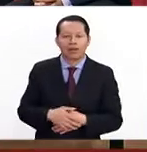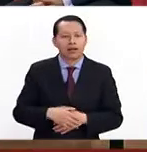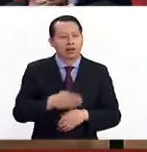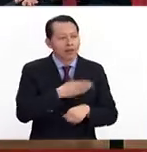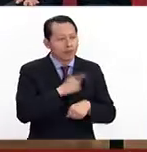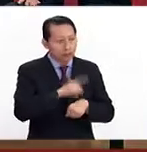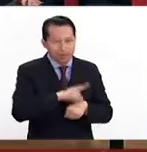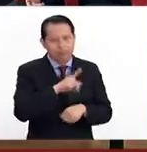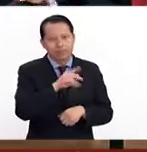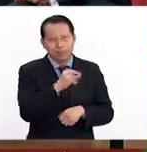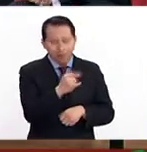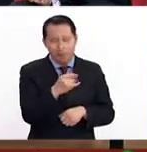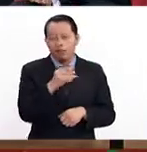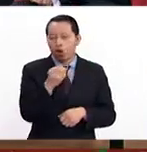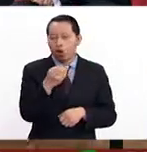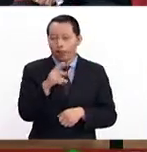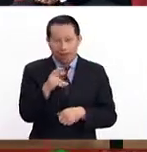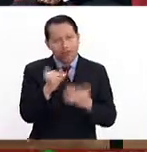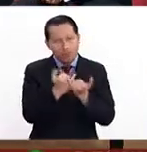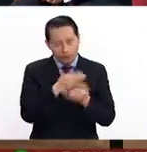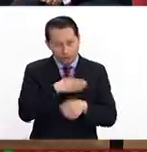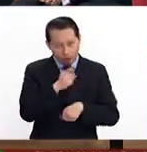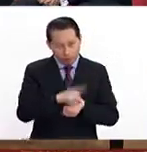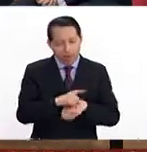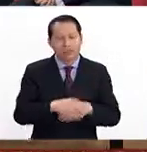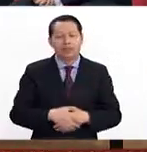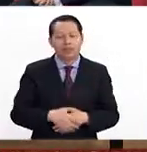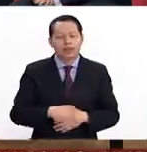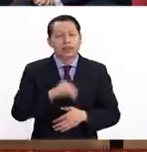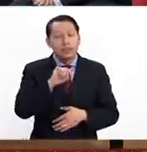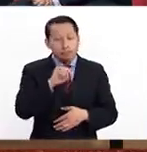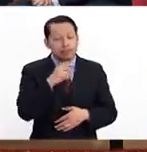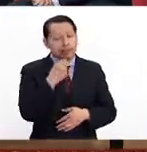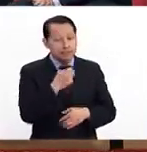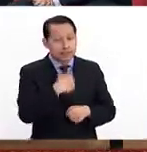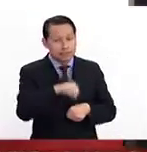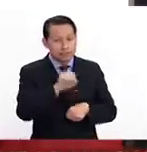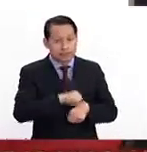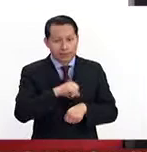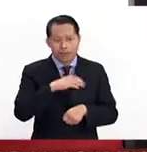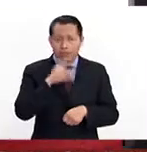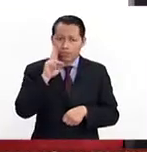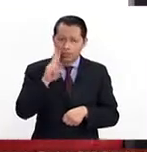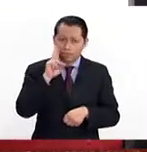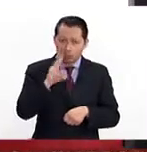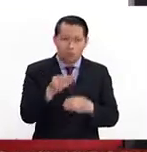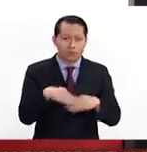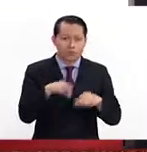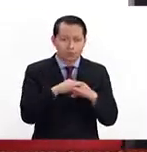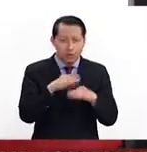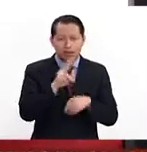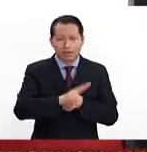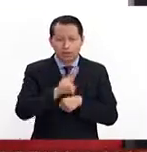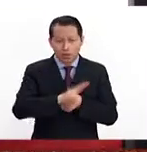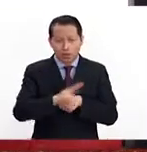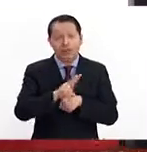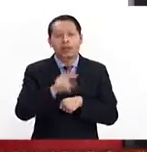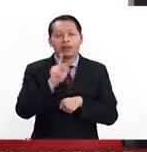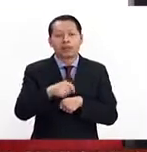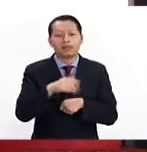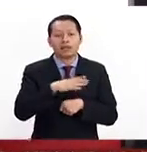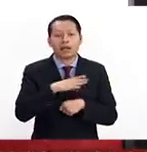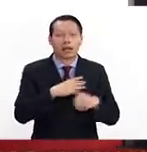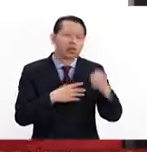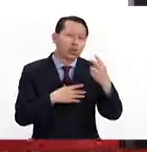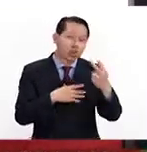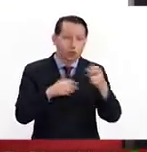Muchas gracias, Omar. Buenos Hola, un días. placer tenerte de regreso. Sí, esta semana vimos varias cosas importantes con Venezuela, entre esas que hubo 2